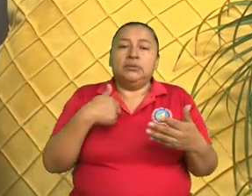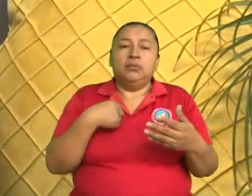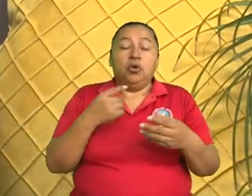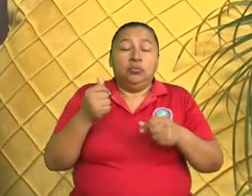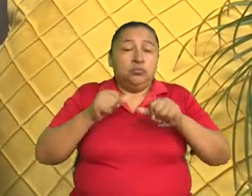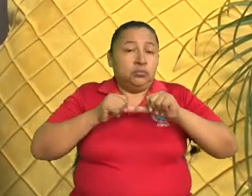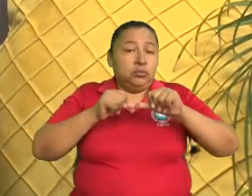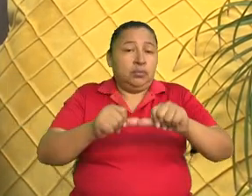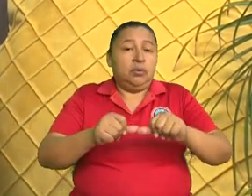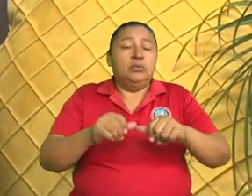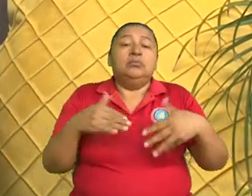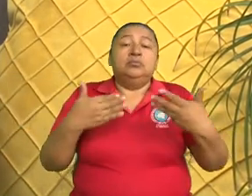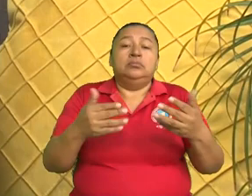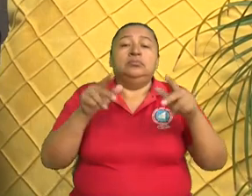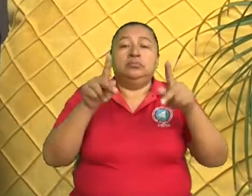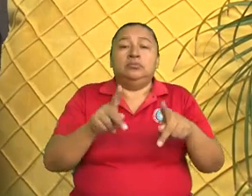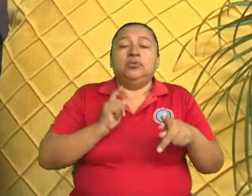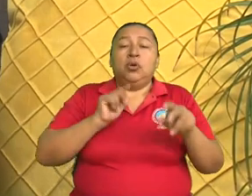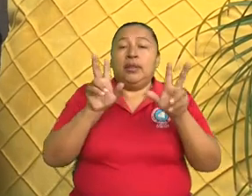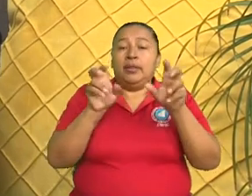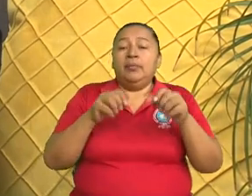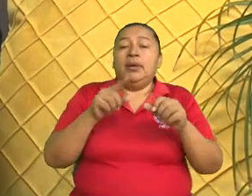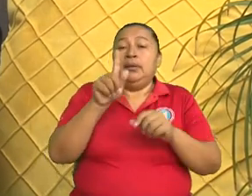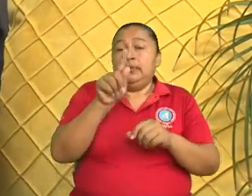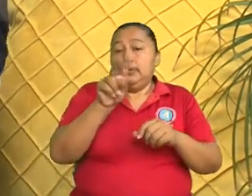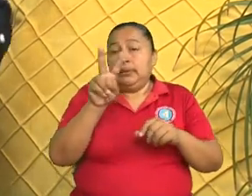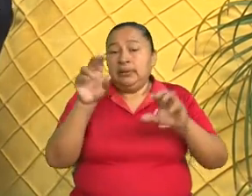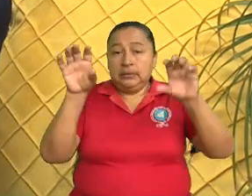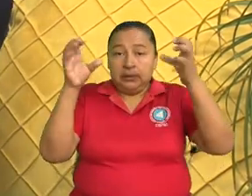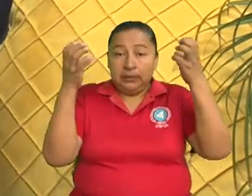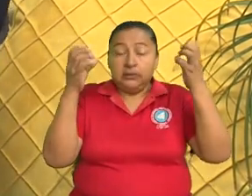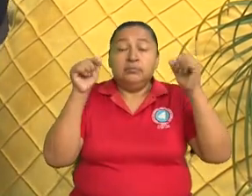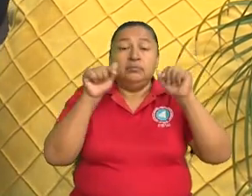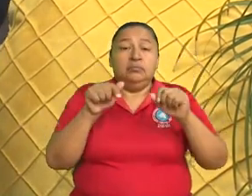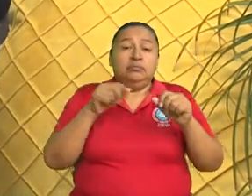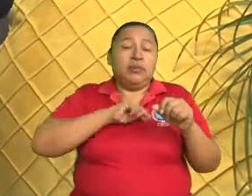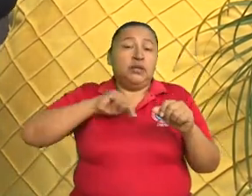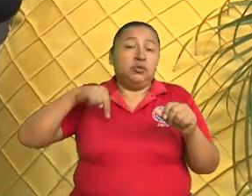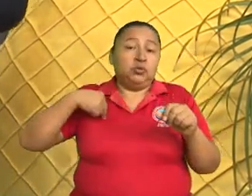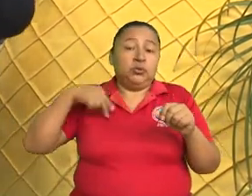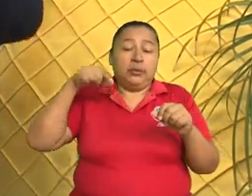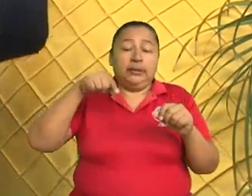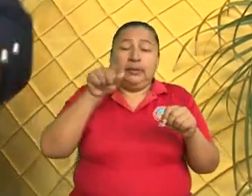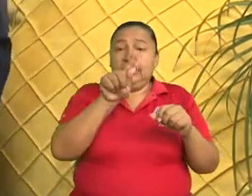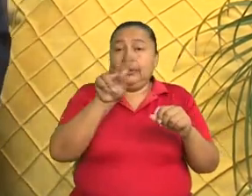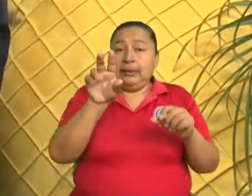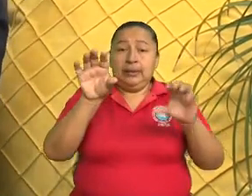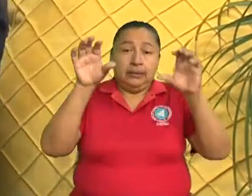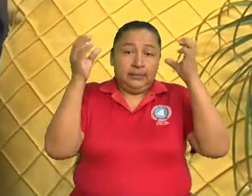como les decía anteriormente, con el tema de las teleclases, que para nosotros este tema de las teleclases